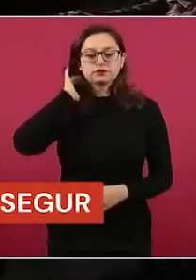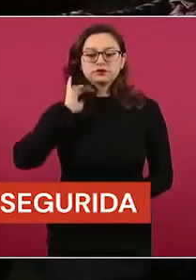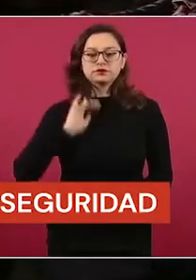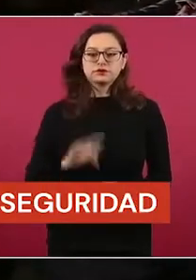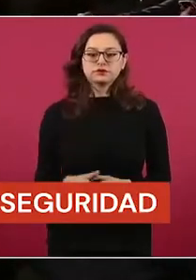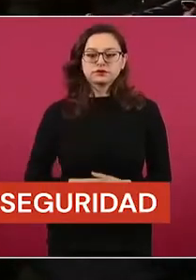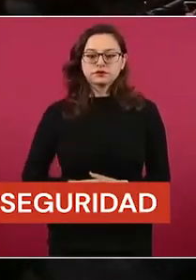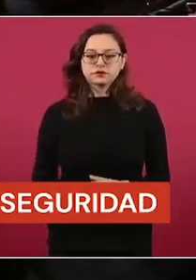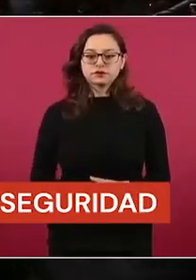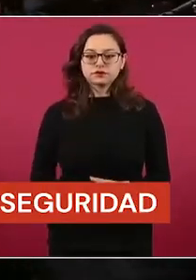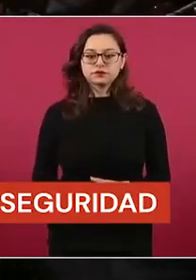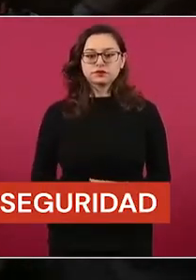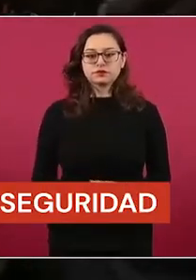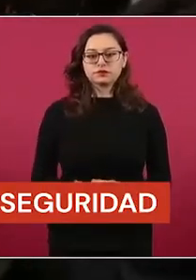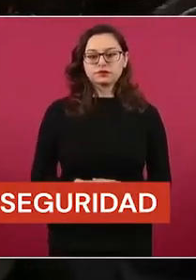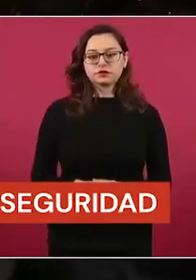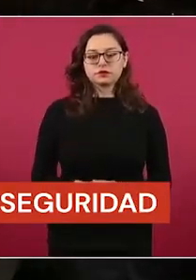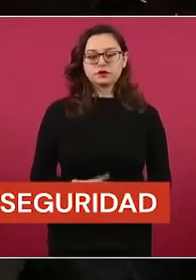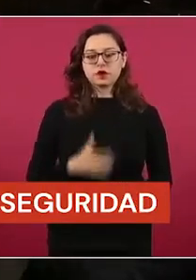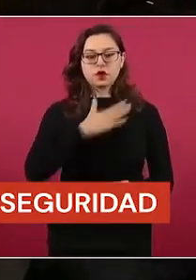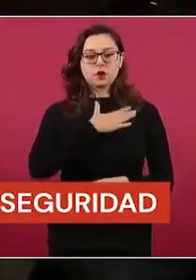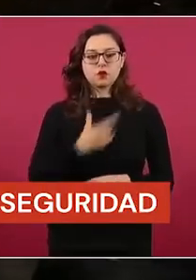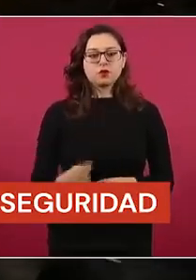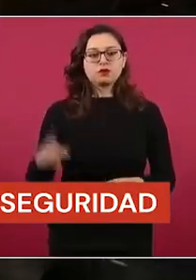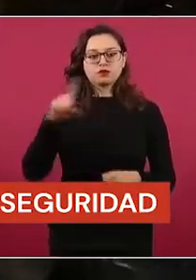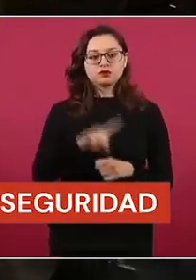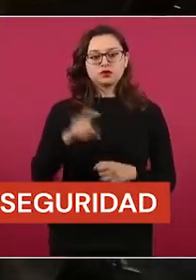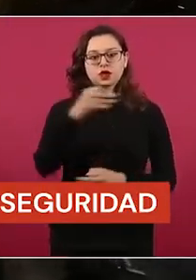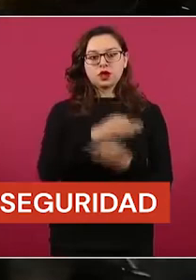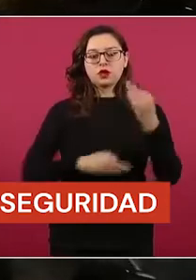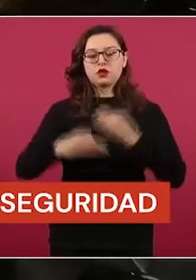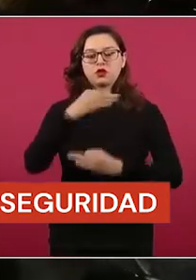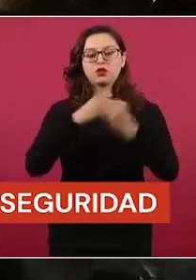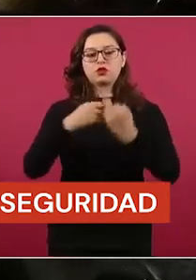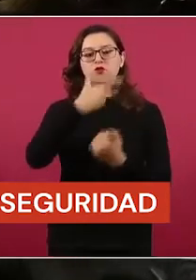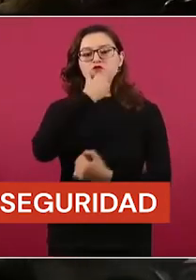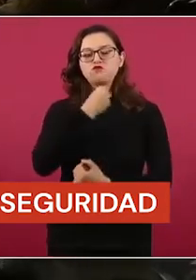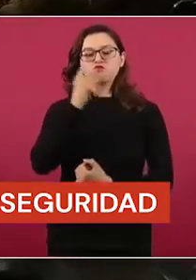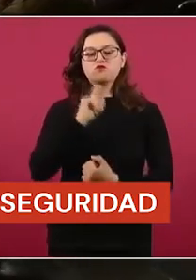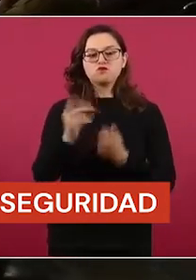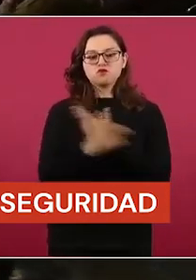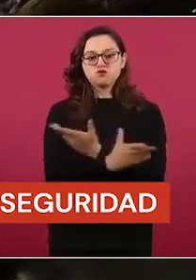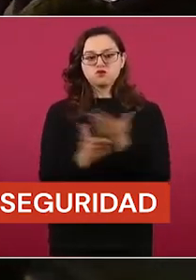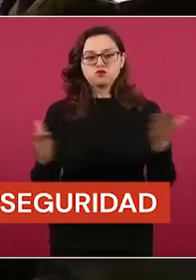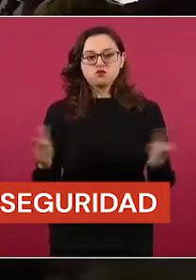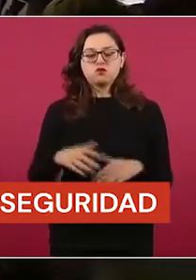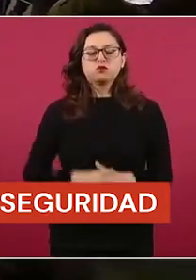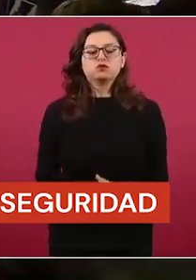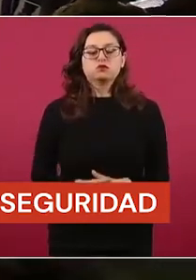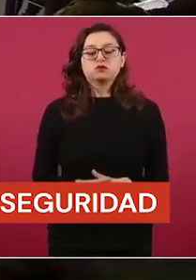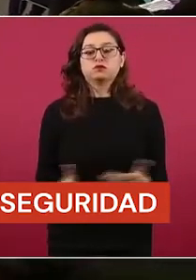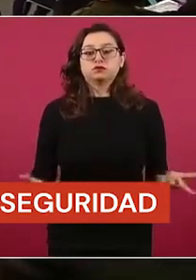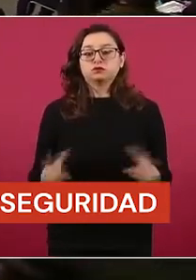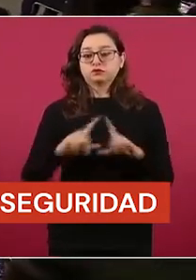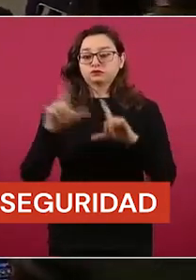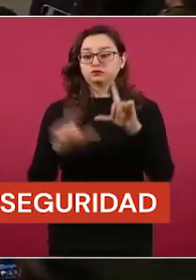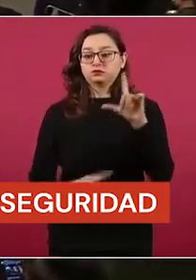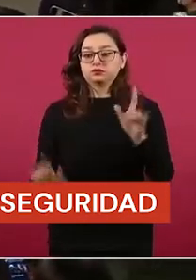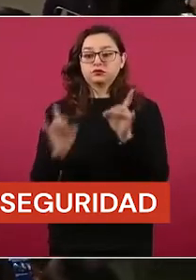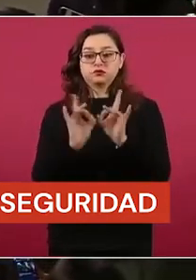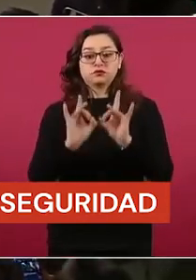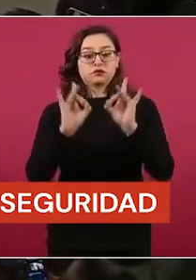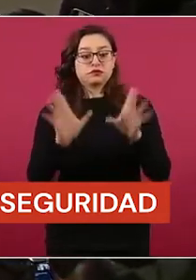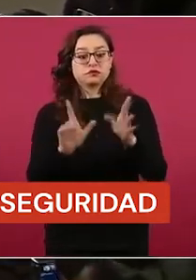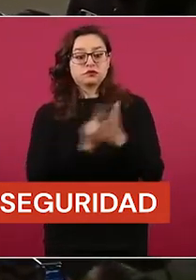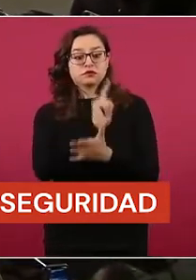Muy buenos días a todas y a todos. Vamos a dar el informe Cero Impunidad, No Hay Crimen Sin Castigo, que es un